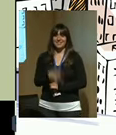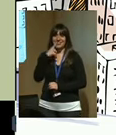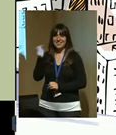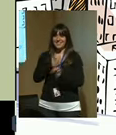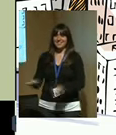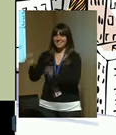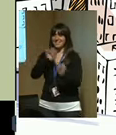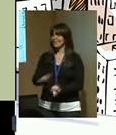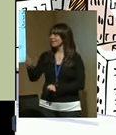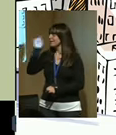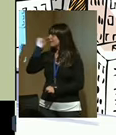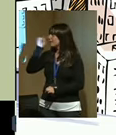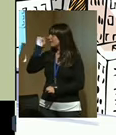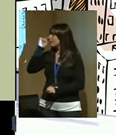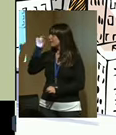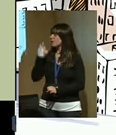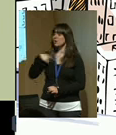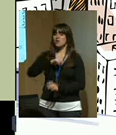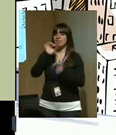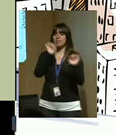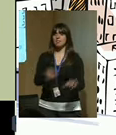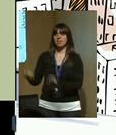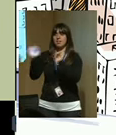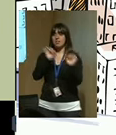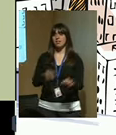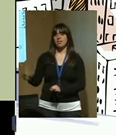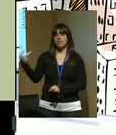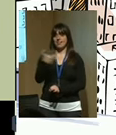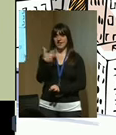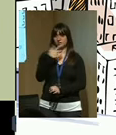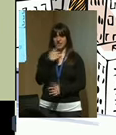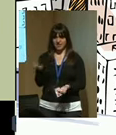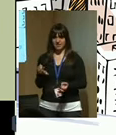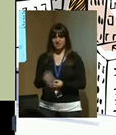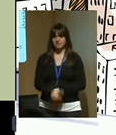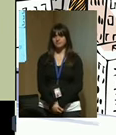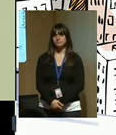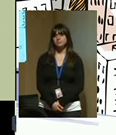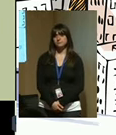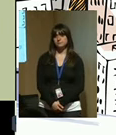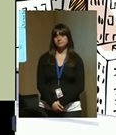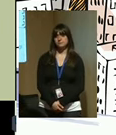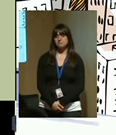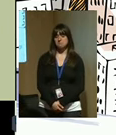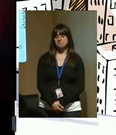Defensoría del Turista. Defendemos derechos y garantías.